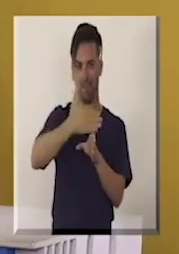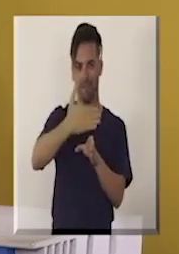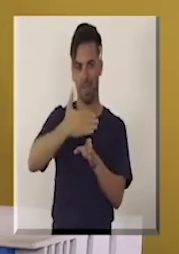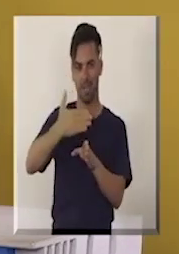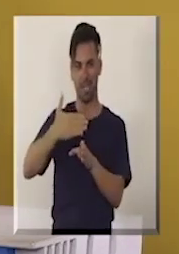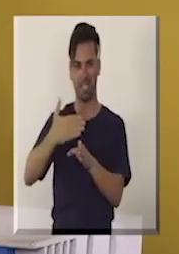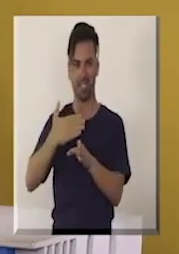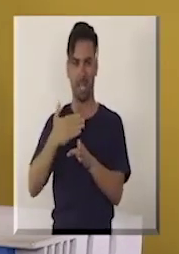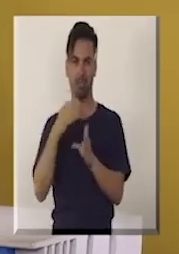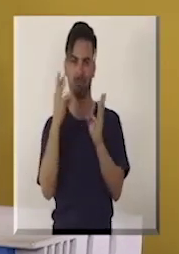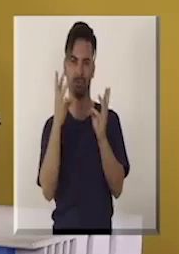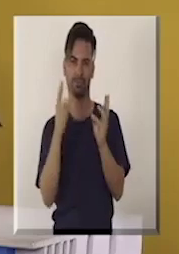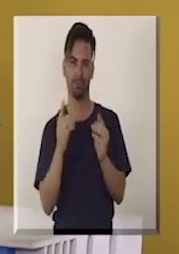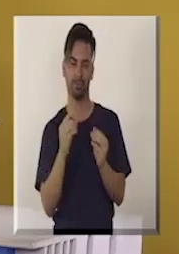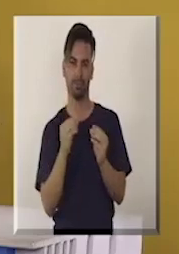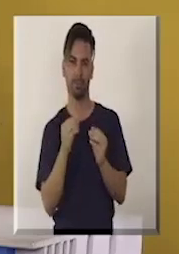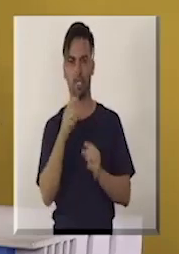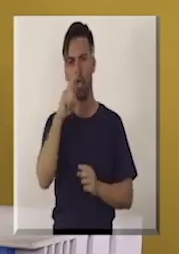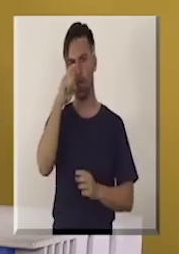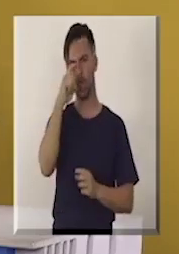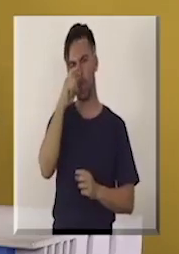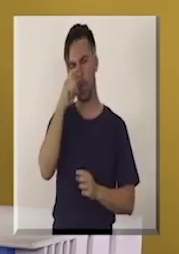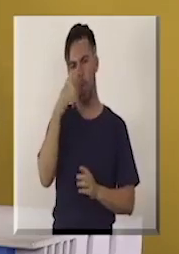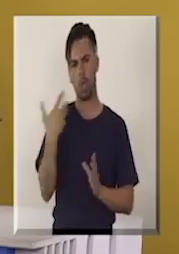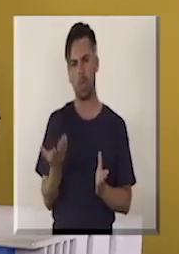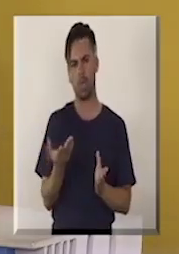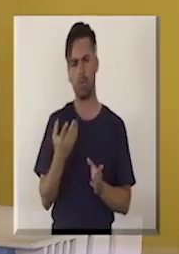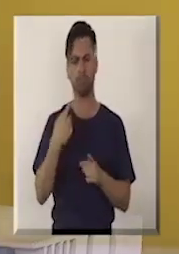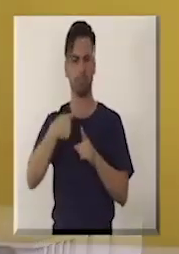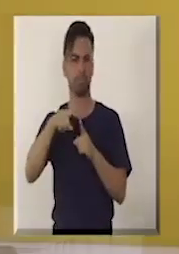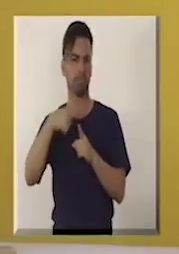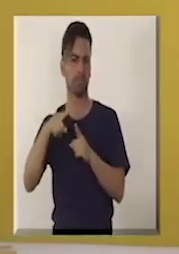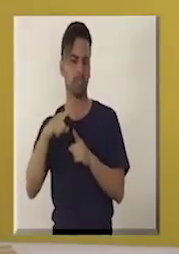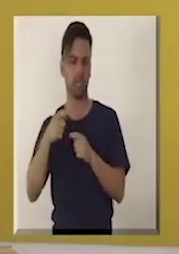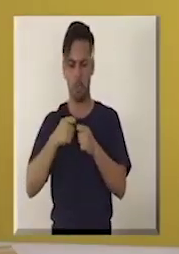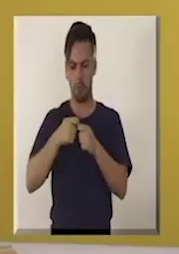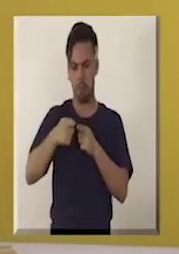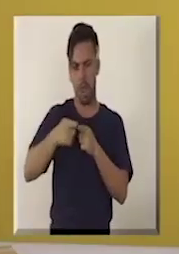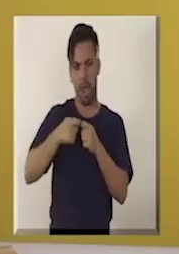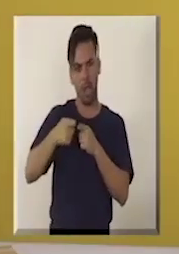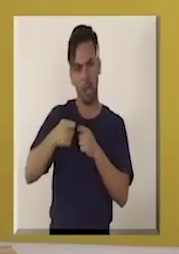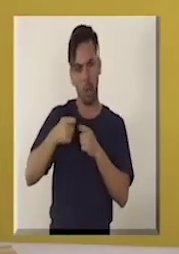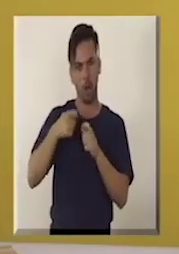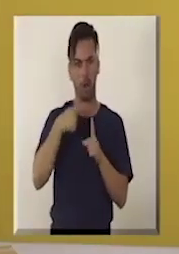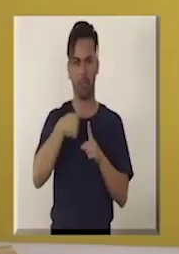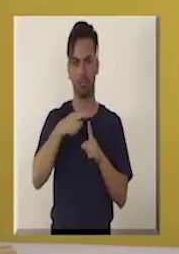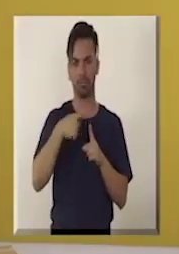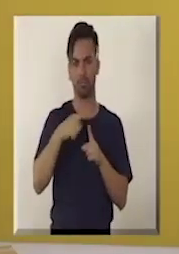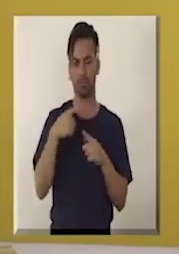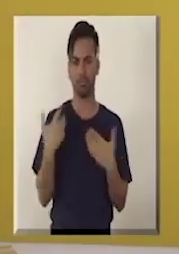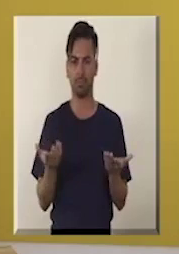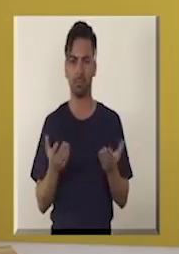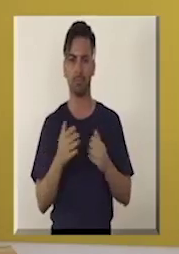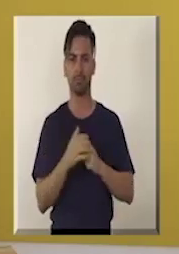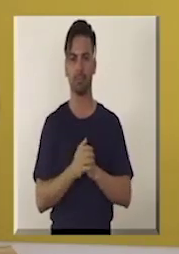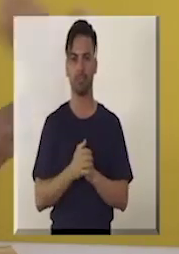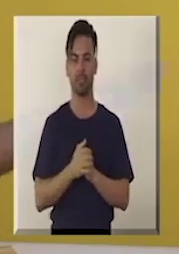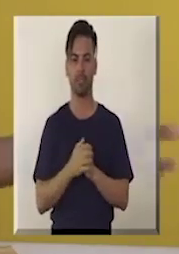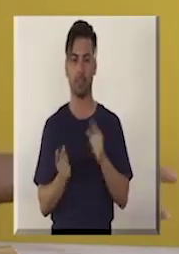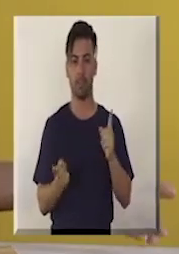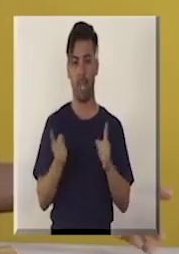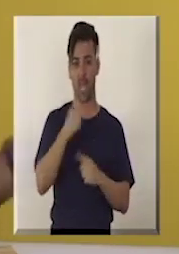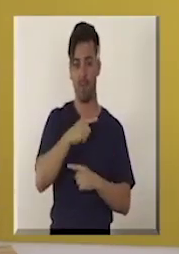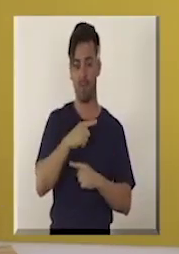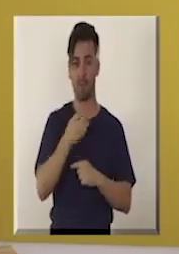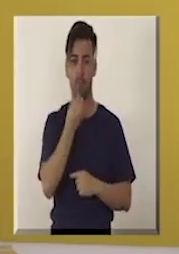entre los valores. Y lo puede explicar como diferencia, pero como operación inversa lo pudiera poner como la adición de uno más el otro o como